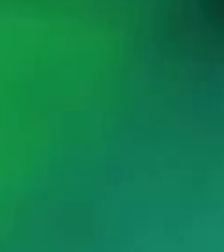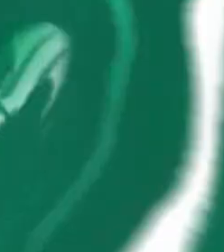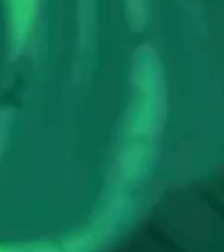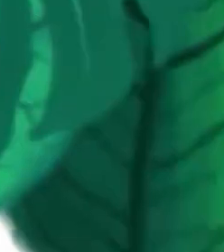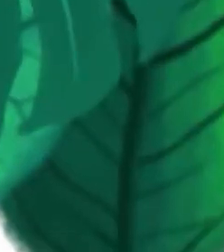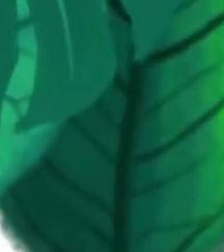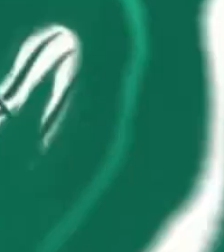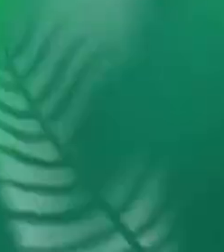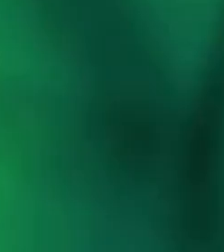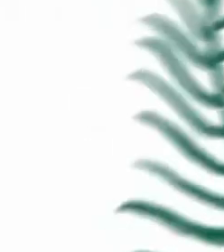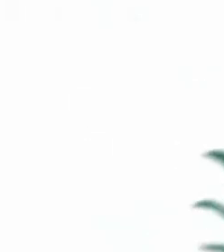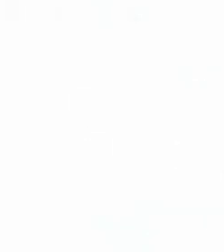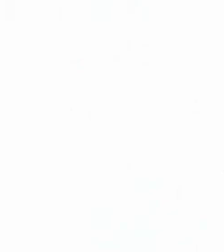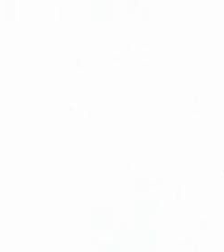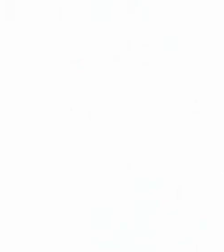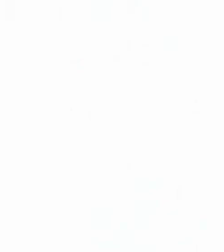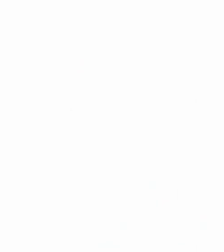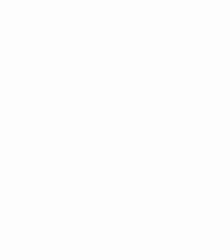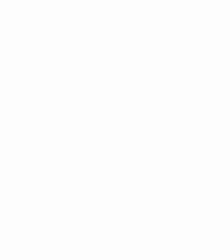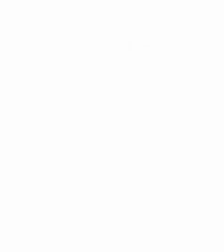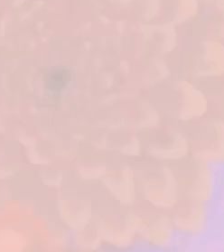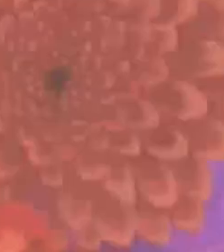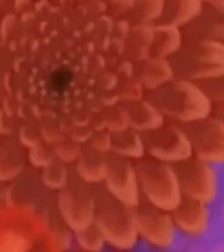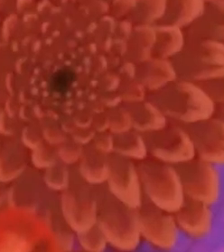En Medellín volveremos a florecer.